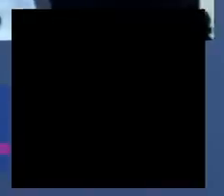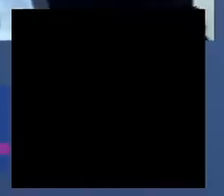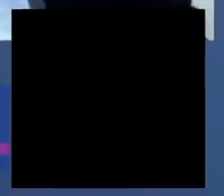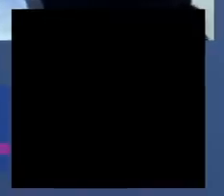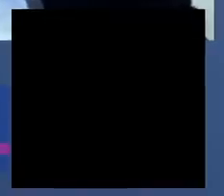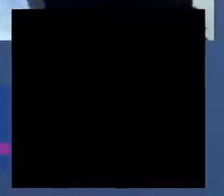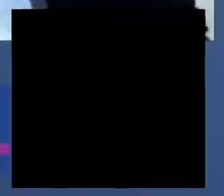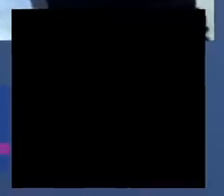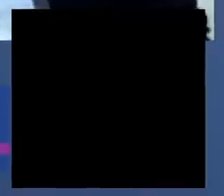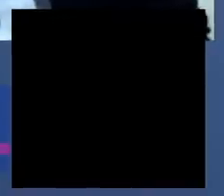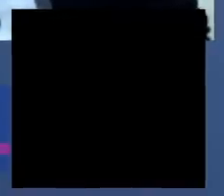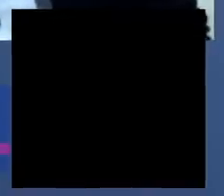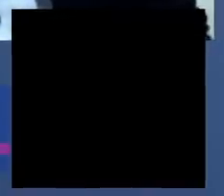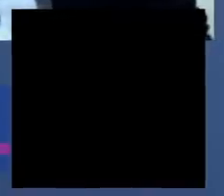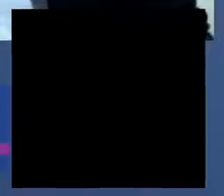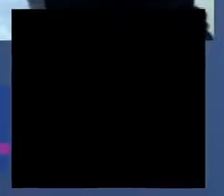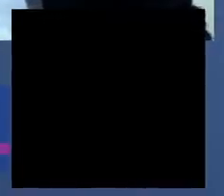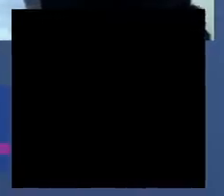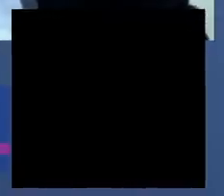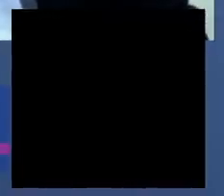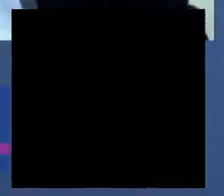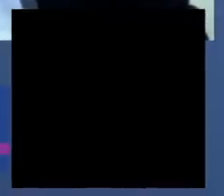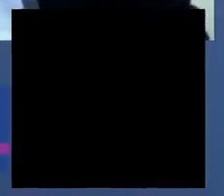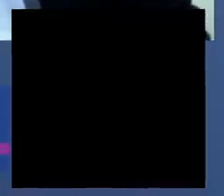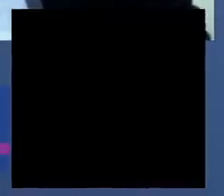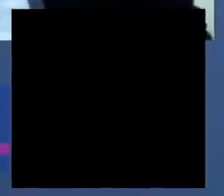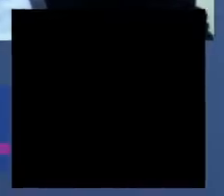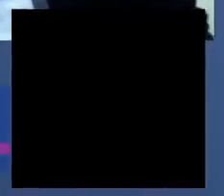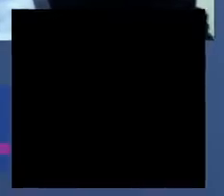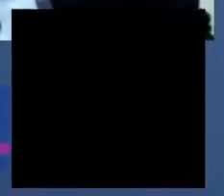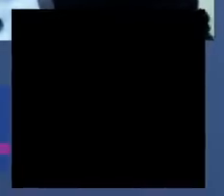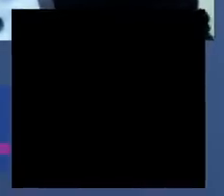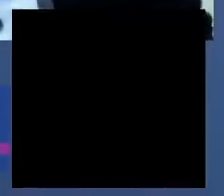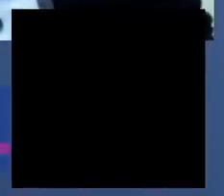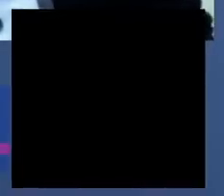también el engaño, porque ahora se ha inventado el gobierno desde el 2019,